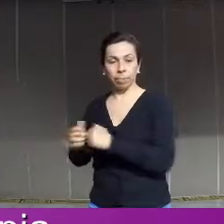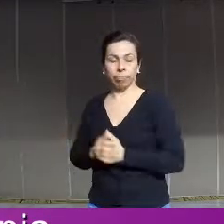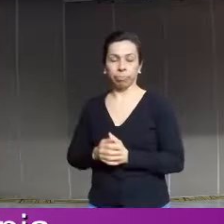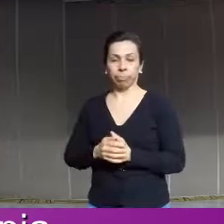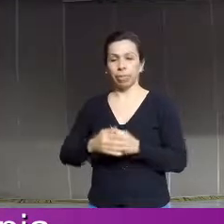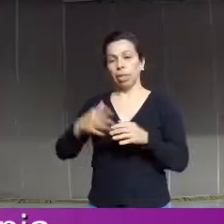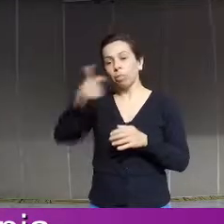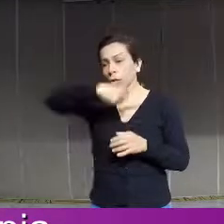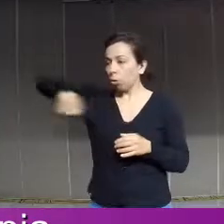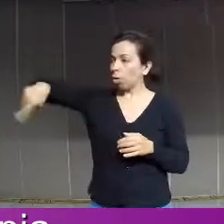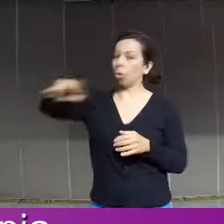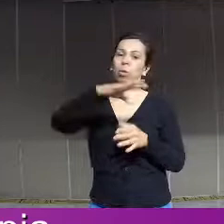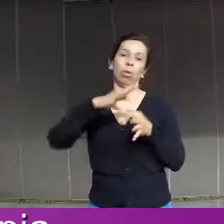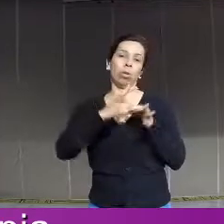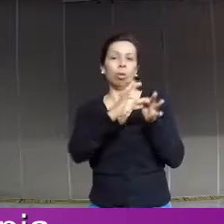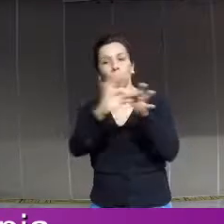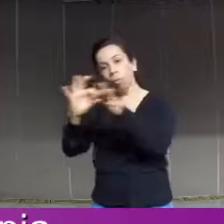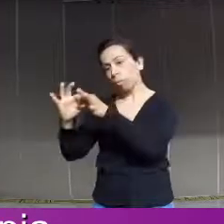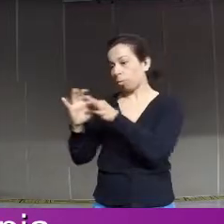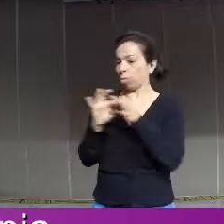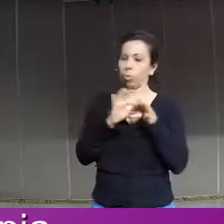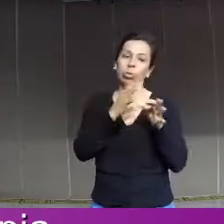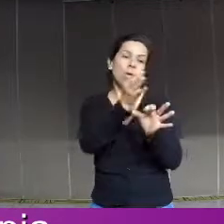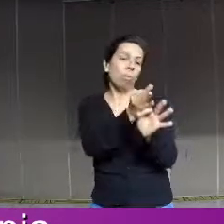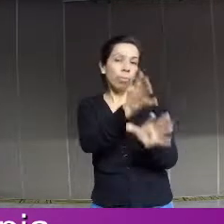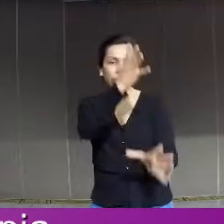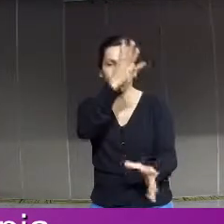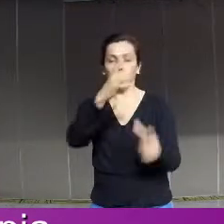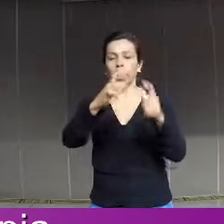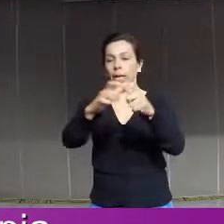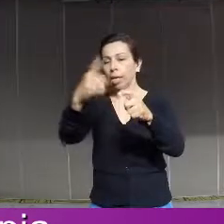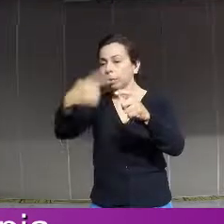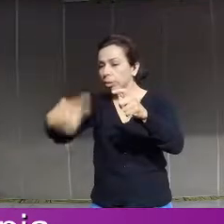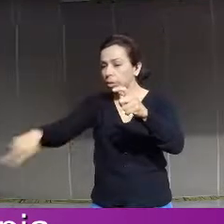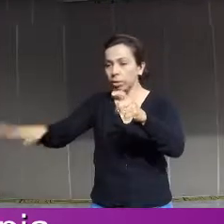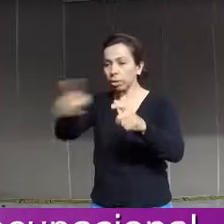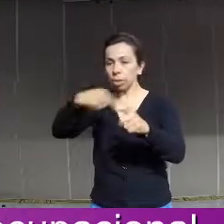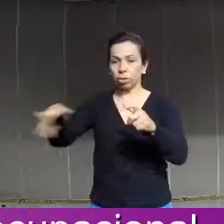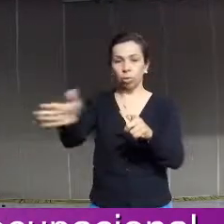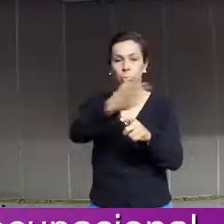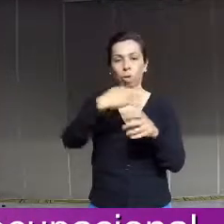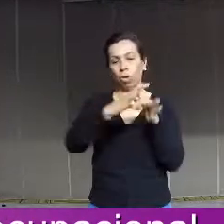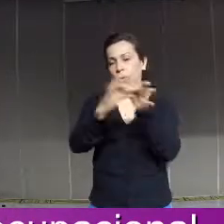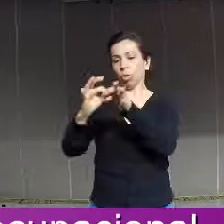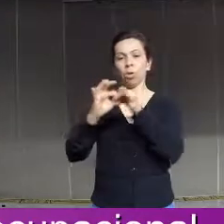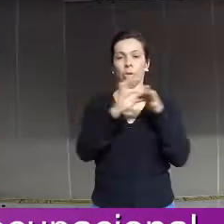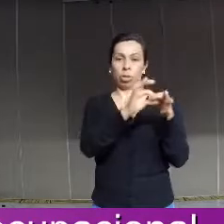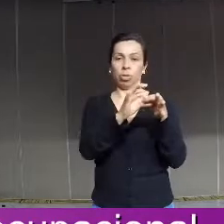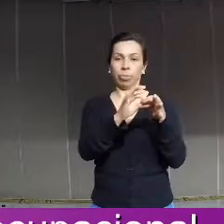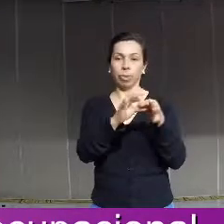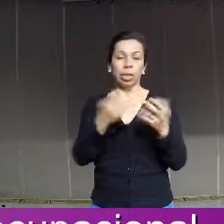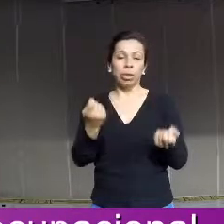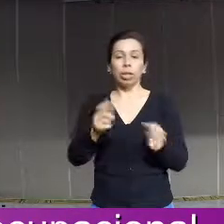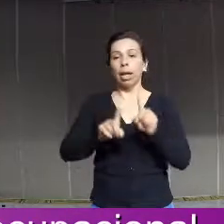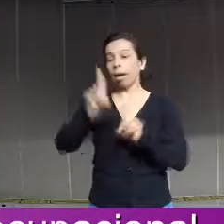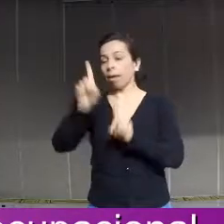ideal. ¿No? ¿Sí? Si salimos del ideal, a veces pasa que hay uno que tiene que hacer todo,